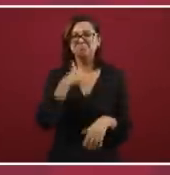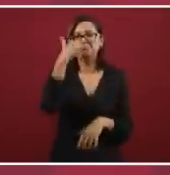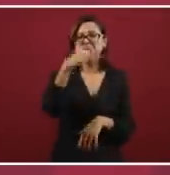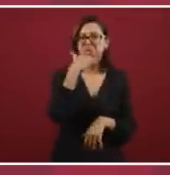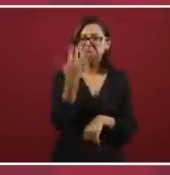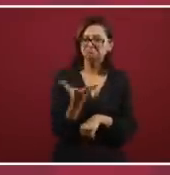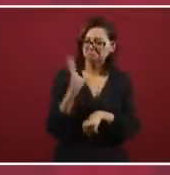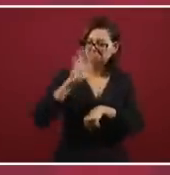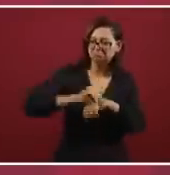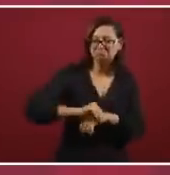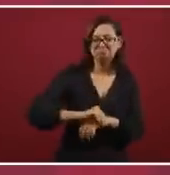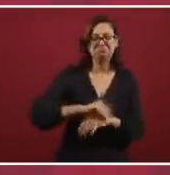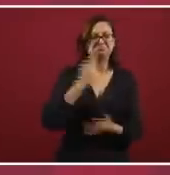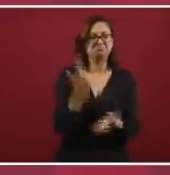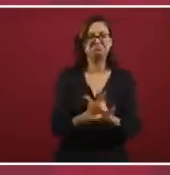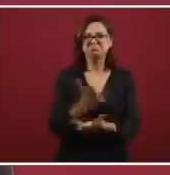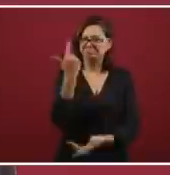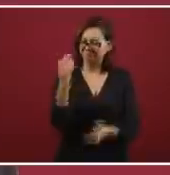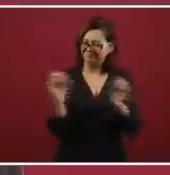no era delito grave.